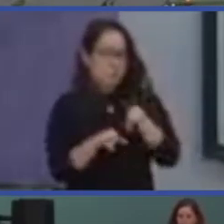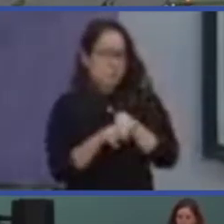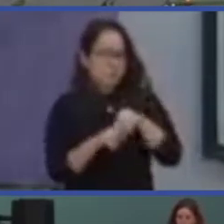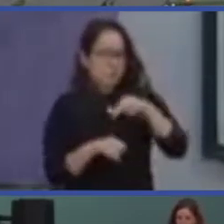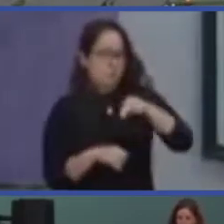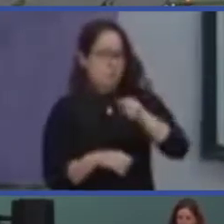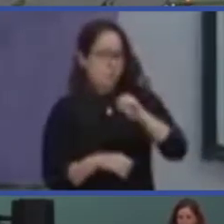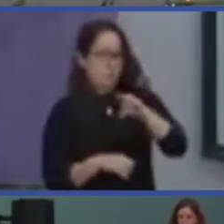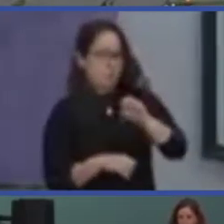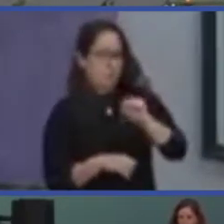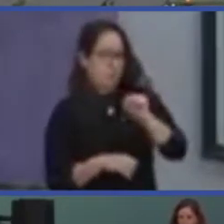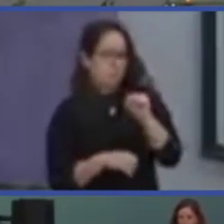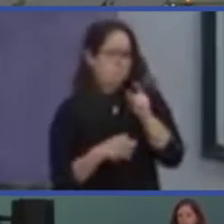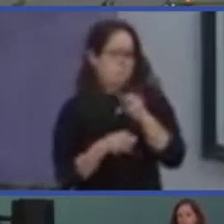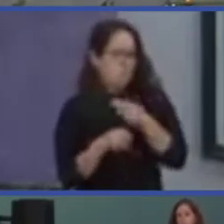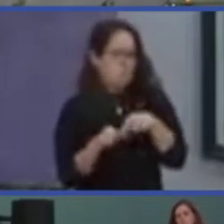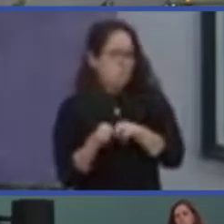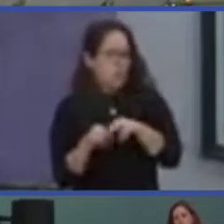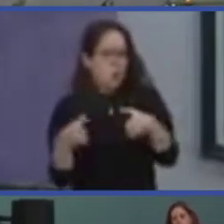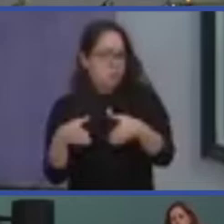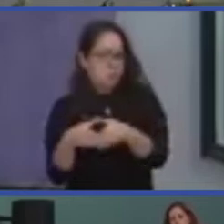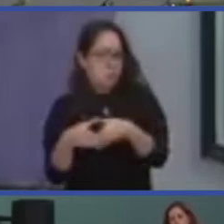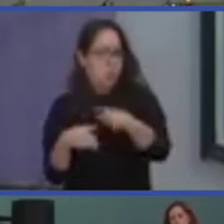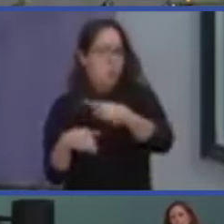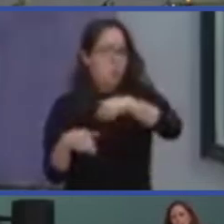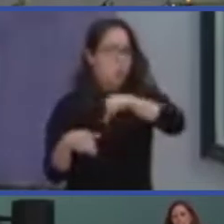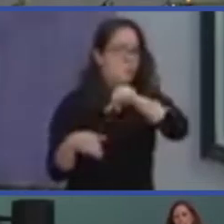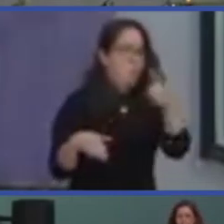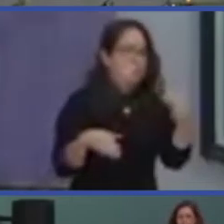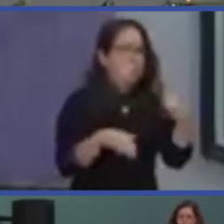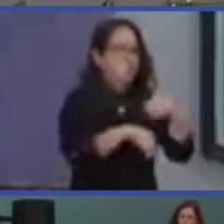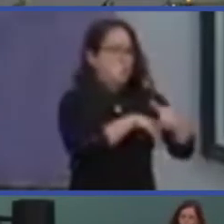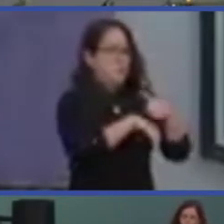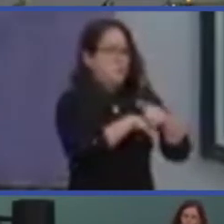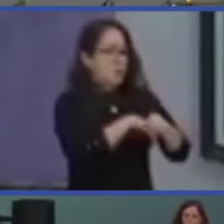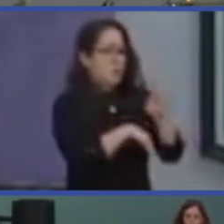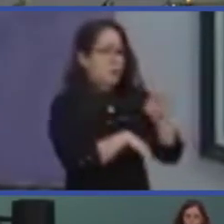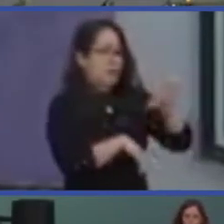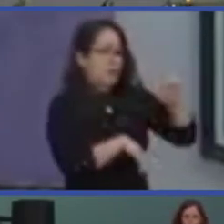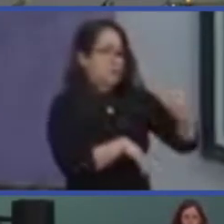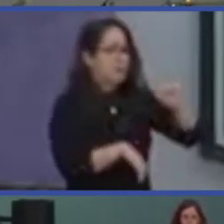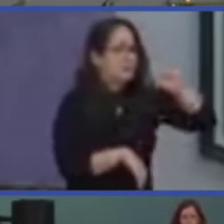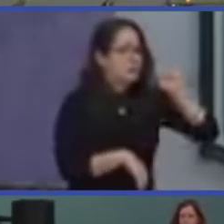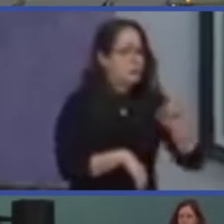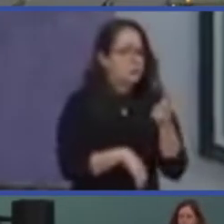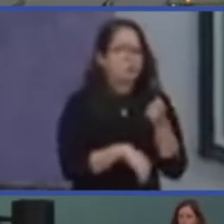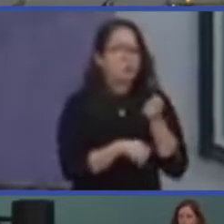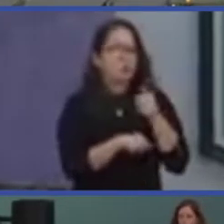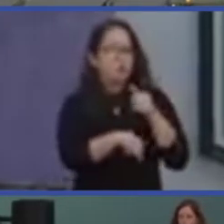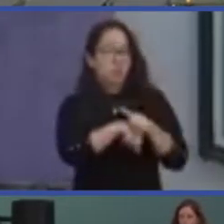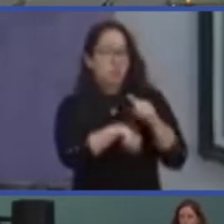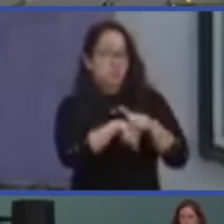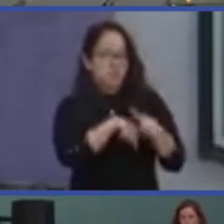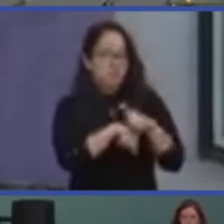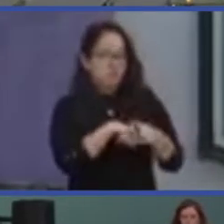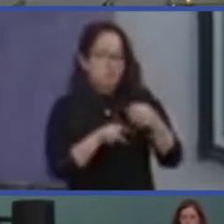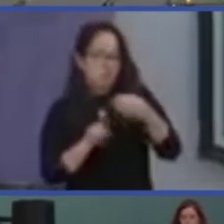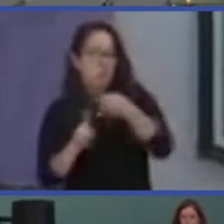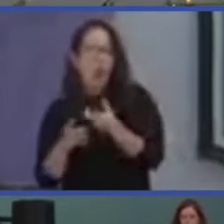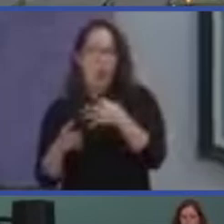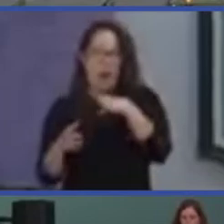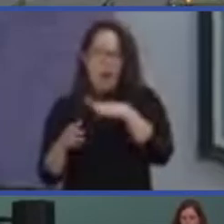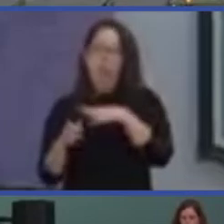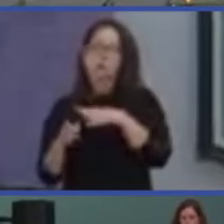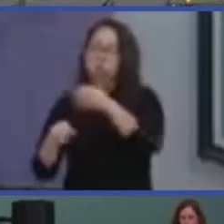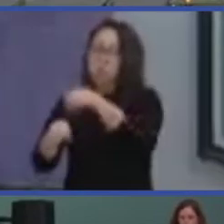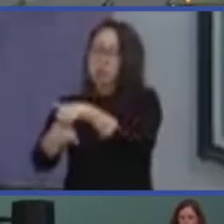reales que son diferentes los números reales son los números en la recta numérica tenemos como nos enseñan